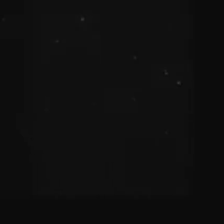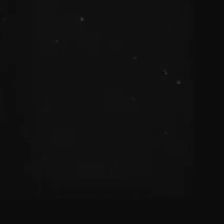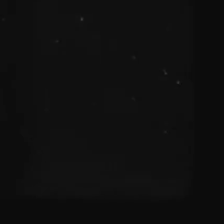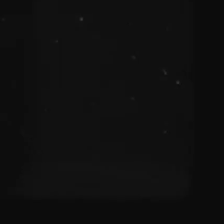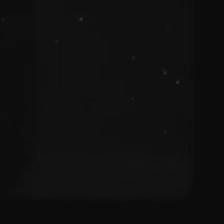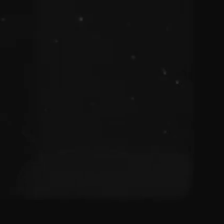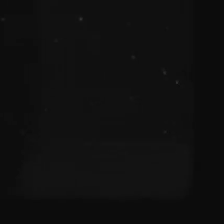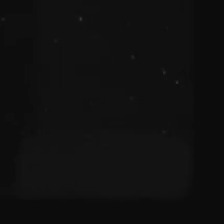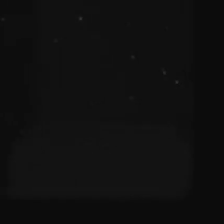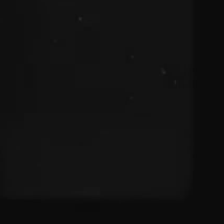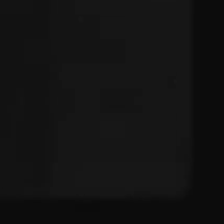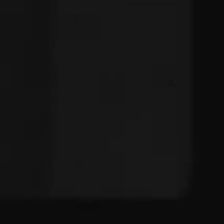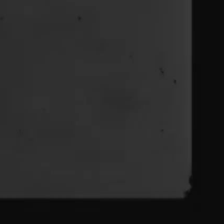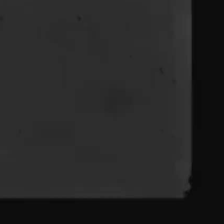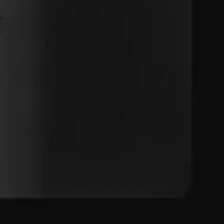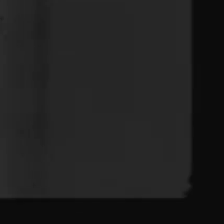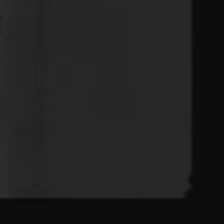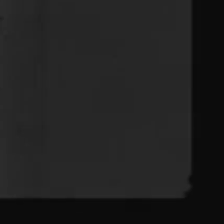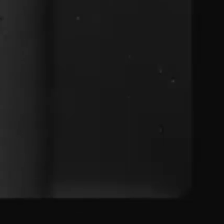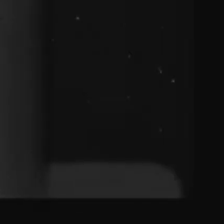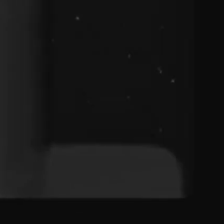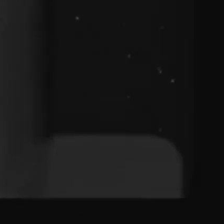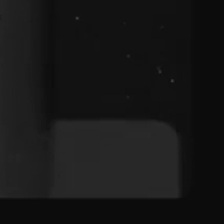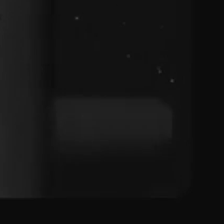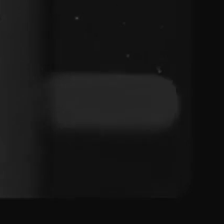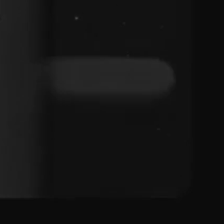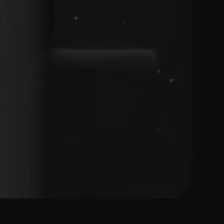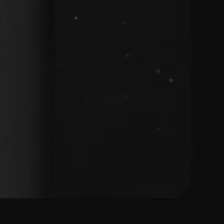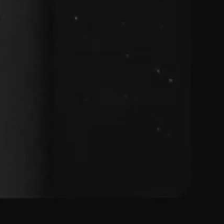Rey eterno,